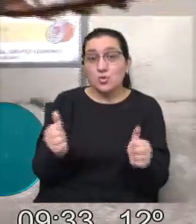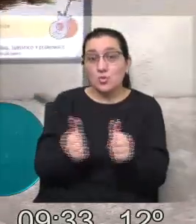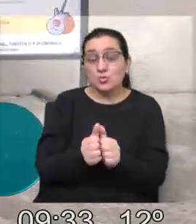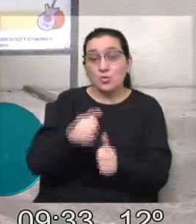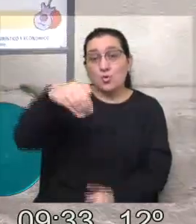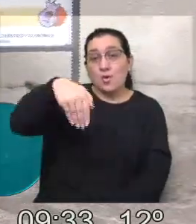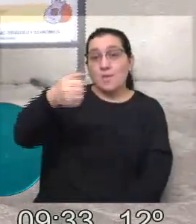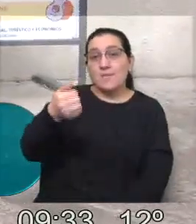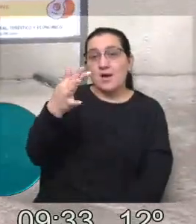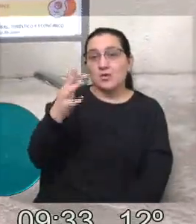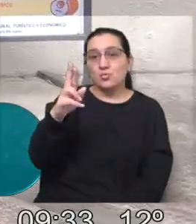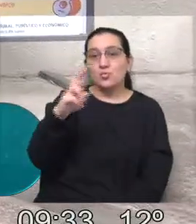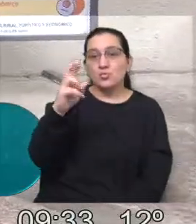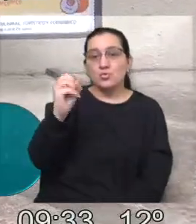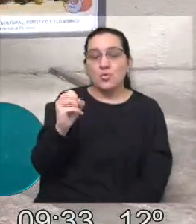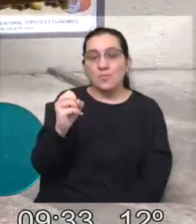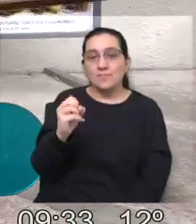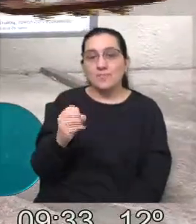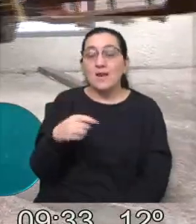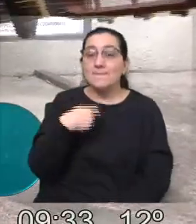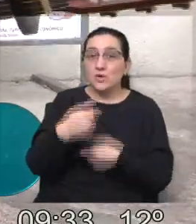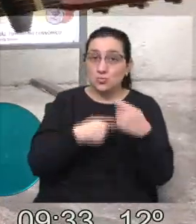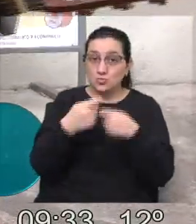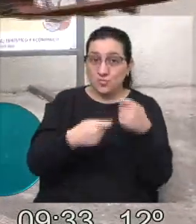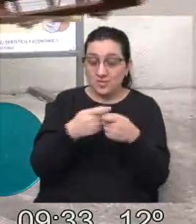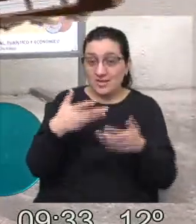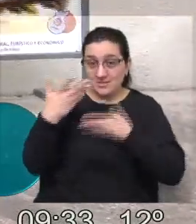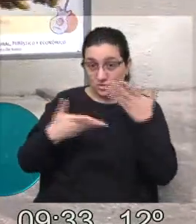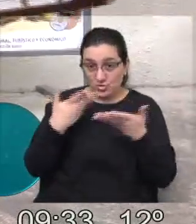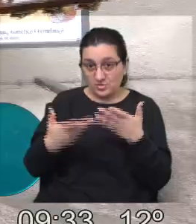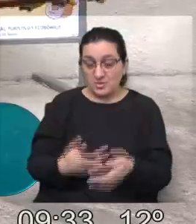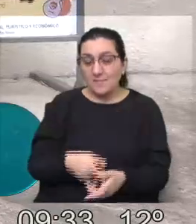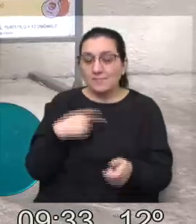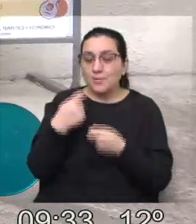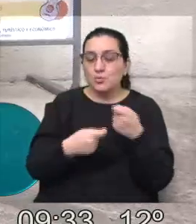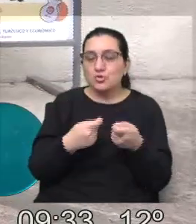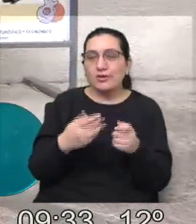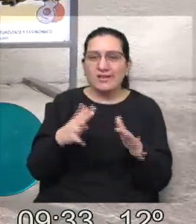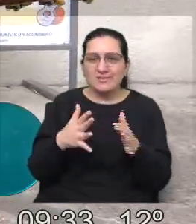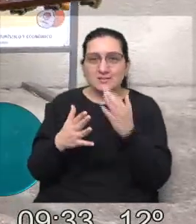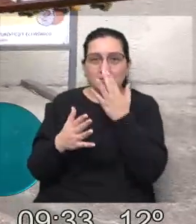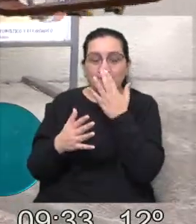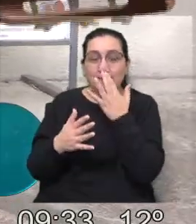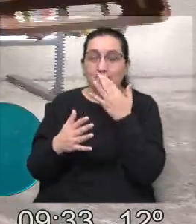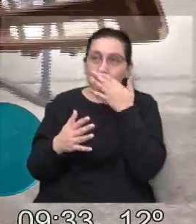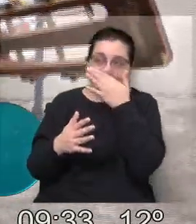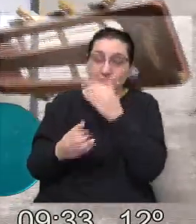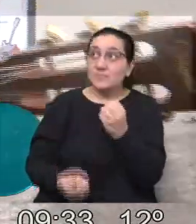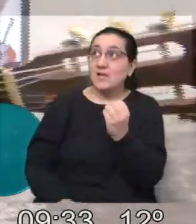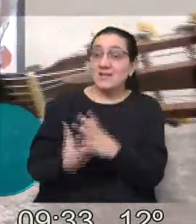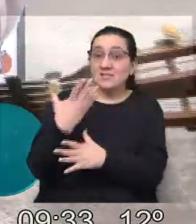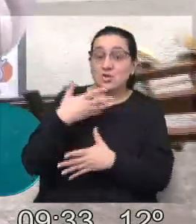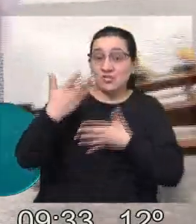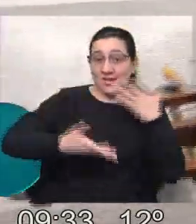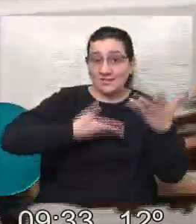Maturro, como vos dijiste, para la parte de la producción de las canciones. La producción vendría a ser todo lo que es la creación de la